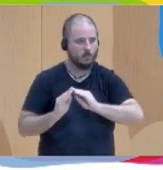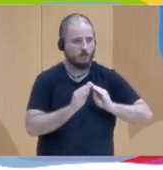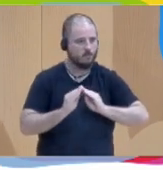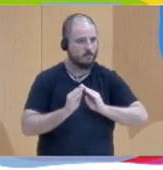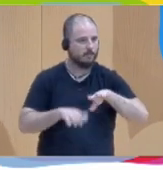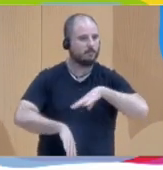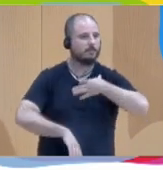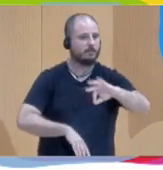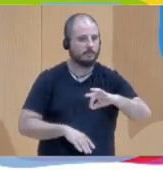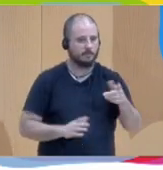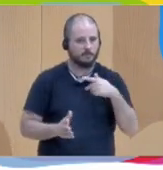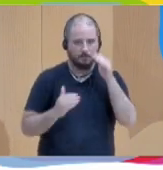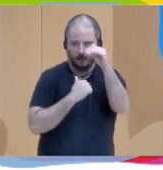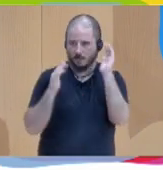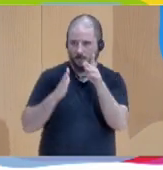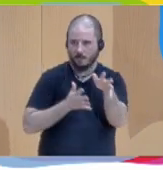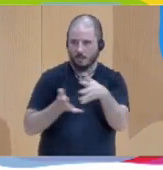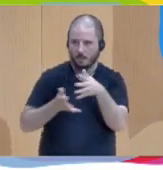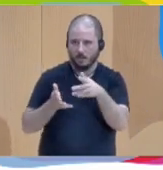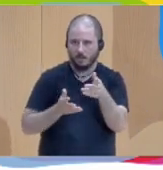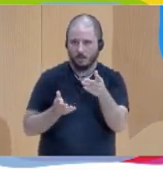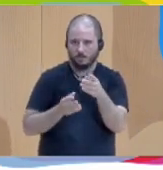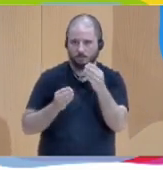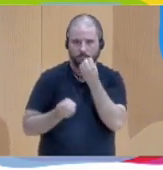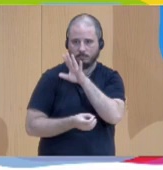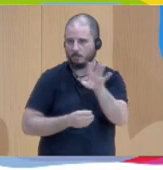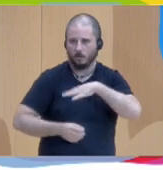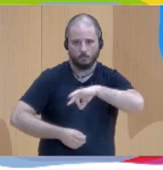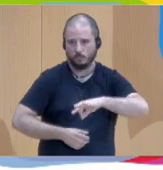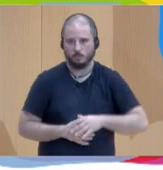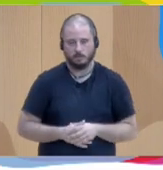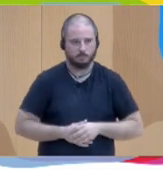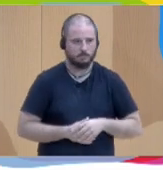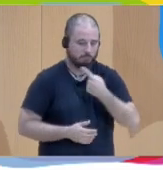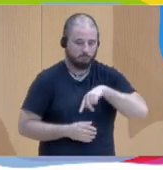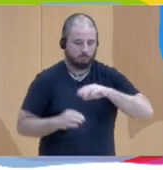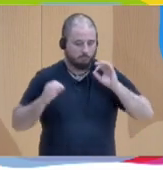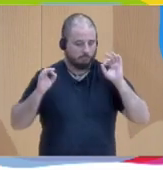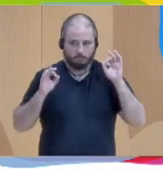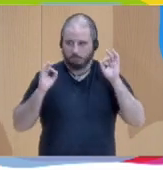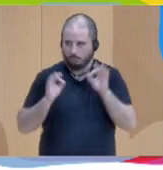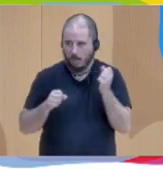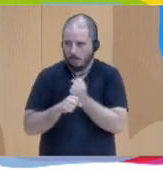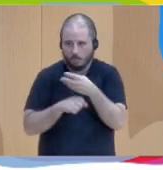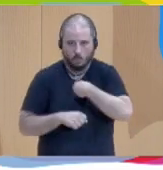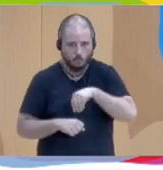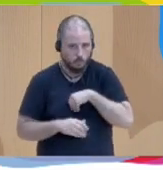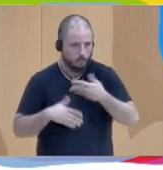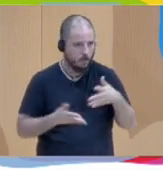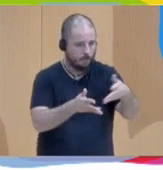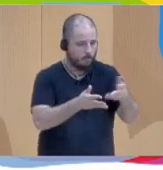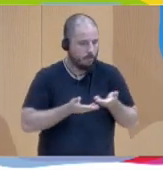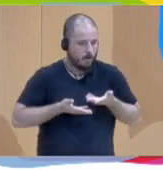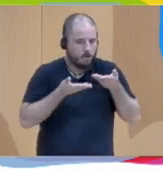capaces de atender a los ciudadanos de la mejor forma posible que es para lo que estamos aquí para atender a los ciudadanos y ayudarles en todo lo que